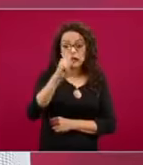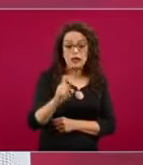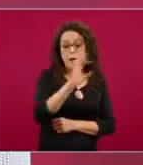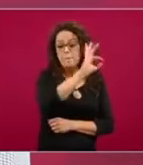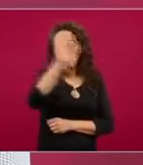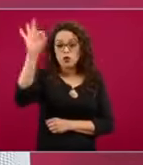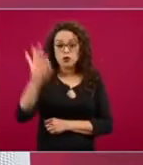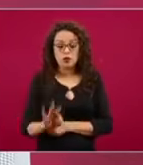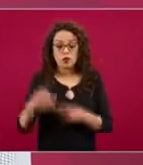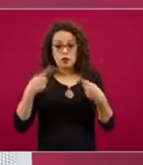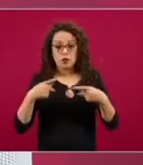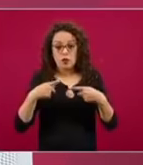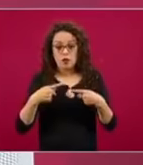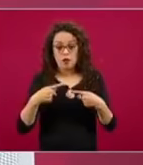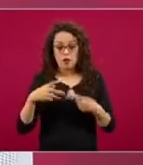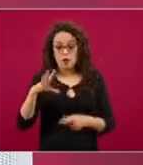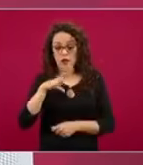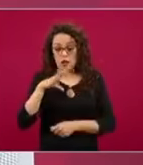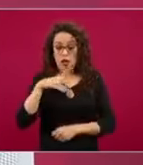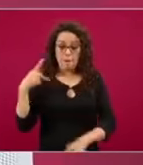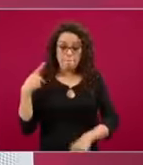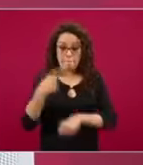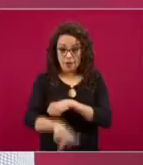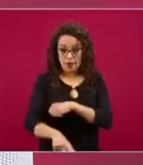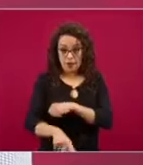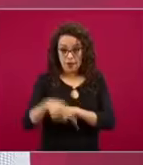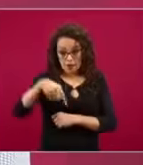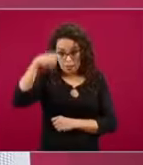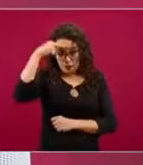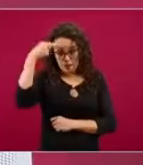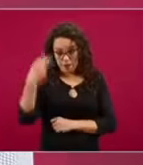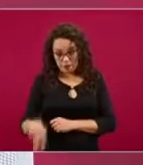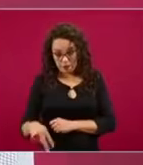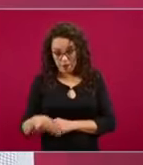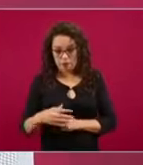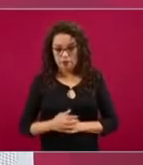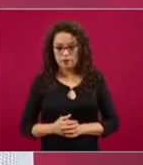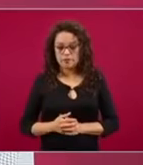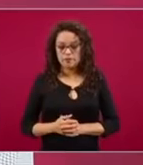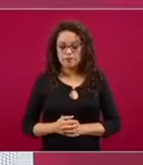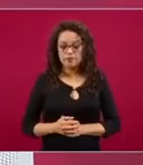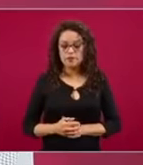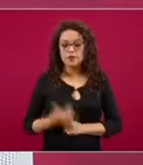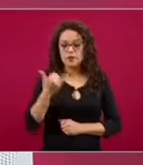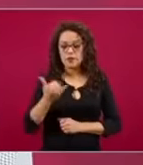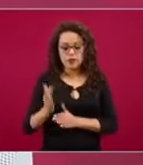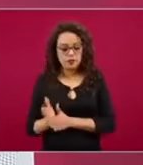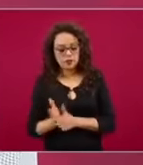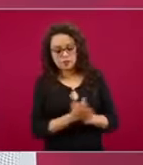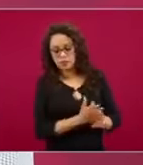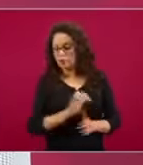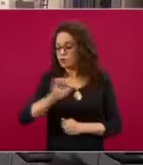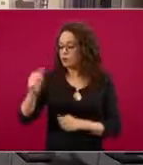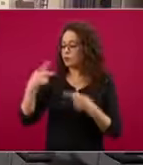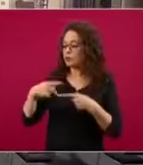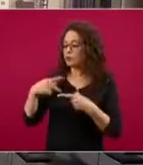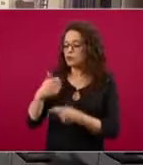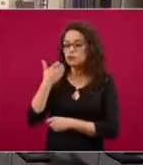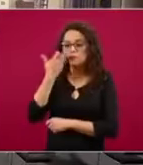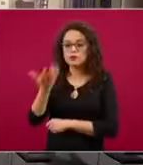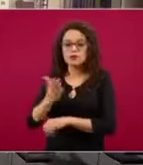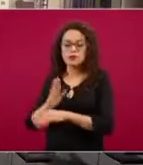de la población en riesgo y posterior a esta a población que en su momento se quiera evitar